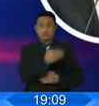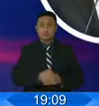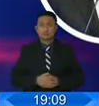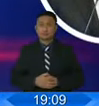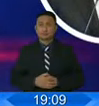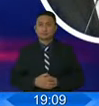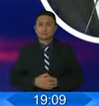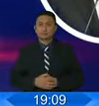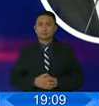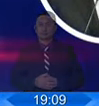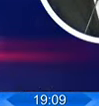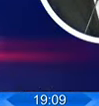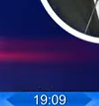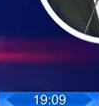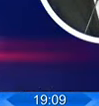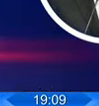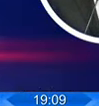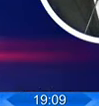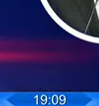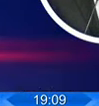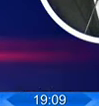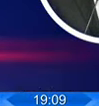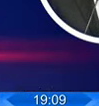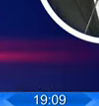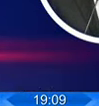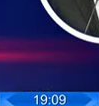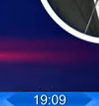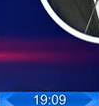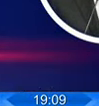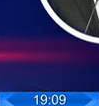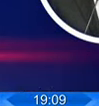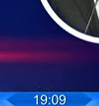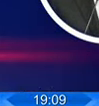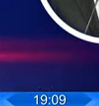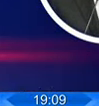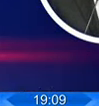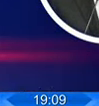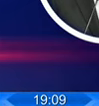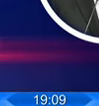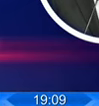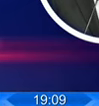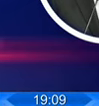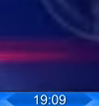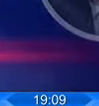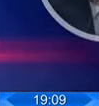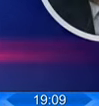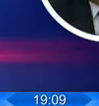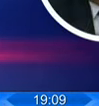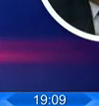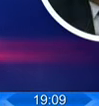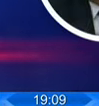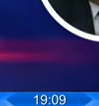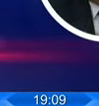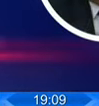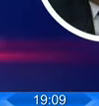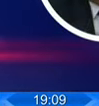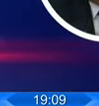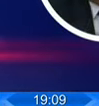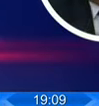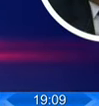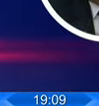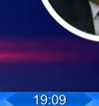designado como embajador extraordinario de Ecuador ante la Organización de Naciones Unidas ONU en Ginebra, Suiza. Diego Fernando Yepes